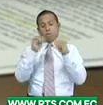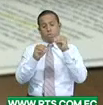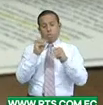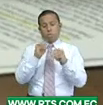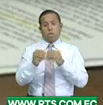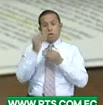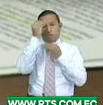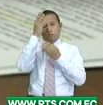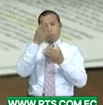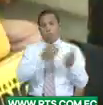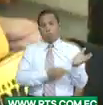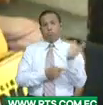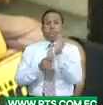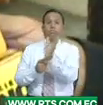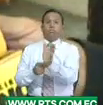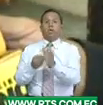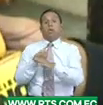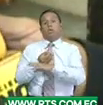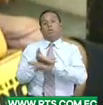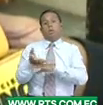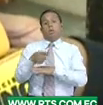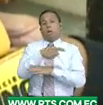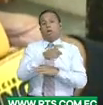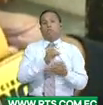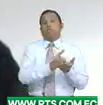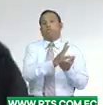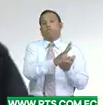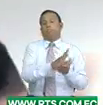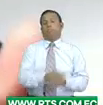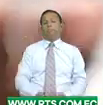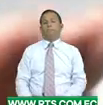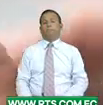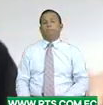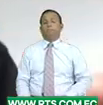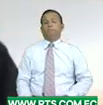recomiende o no la destitución de Azuero. Informó Carolina Basante.